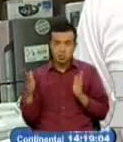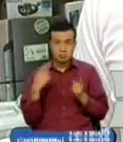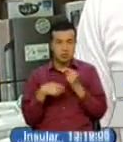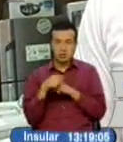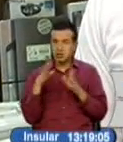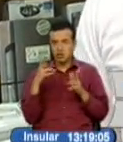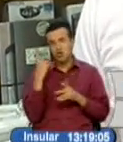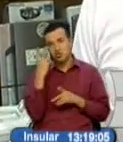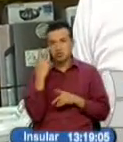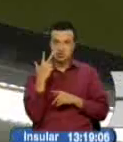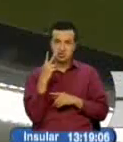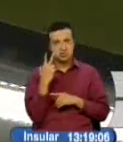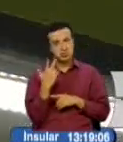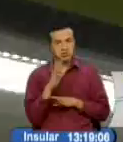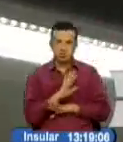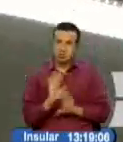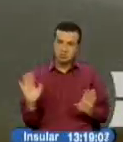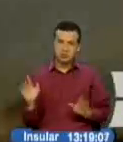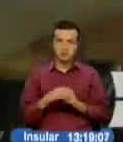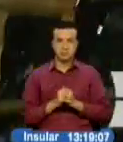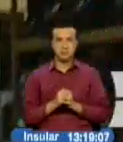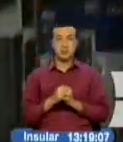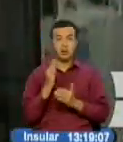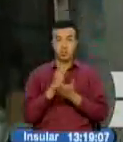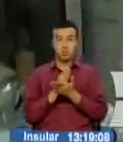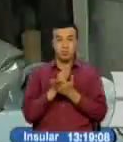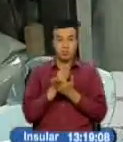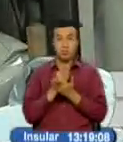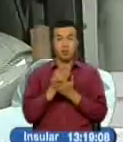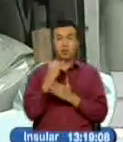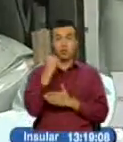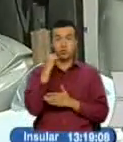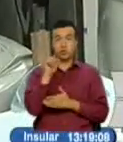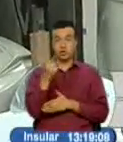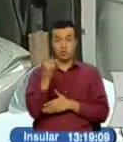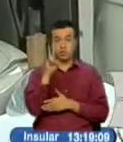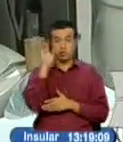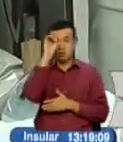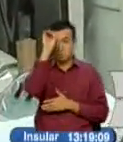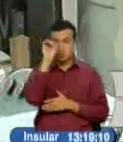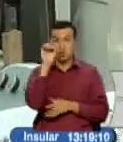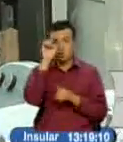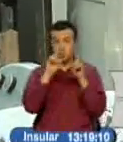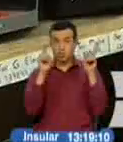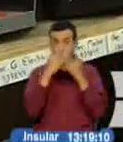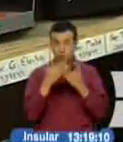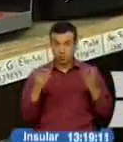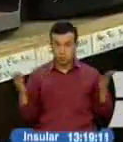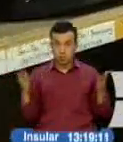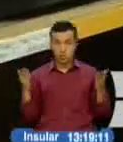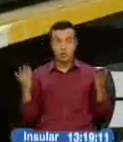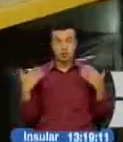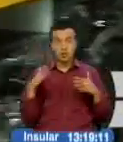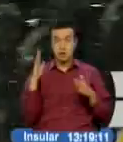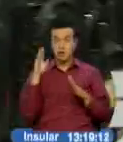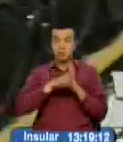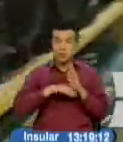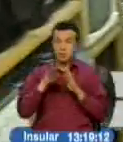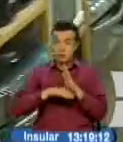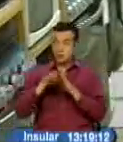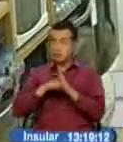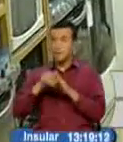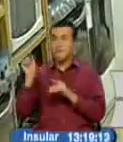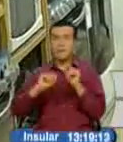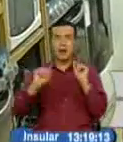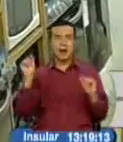vendía, unas 2, 3, nada más. Es que esta última desgravación, que ascendía hasta el 11,7% en algunos productos, permitirá que los precios de venta al público